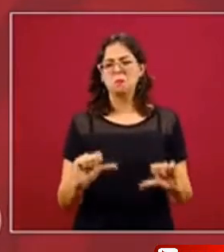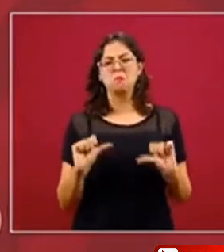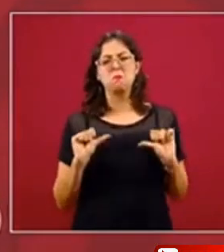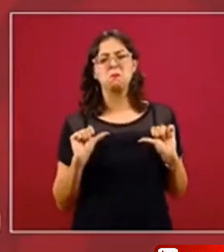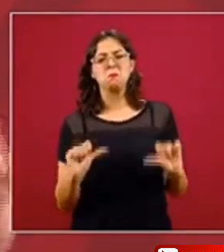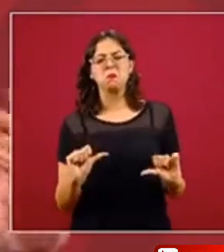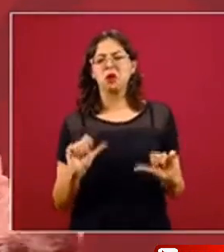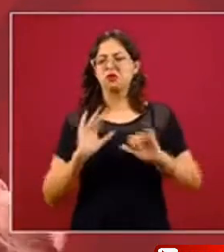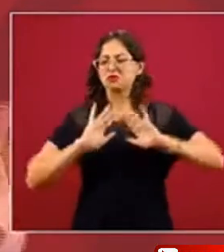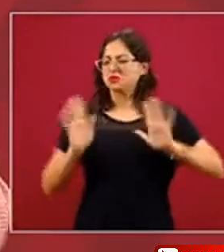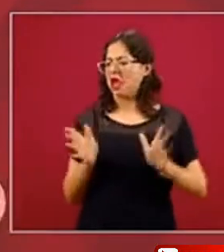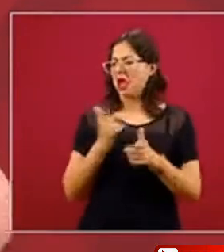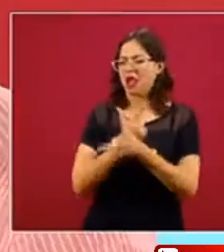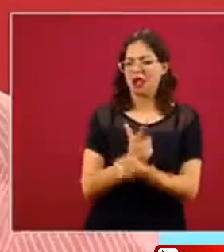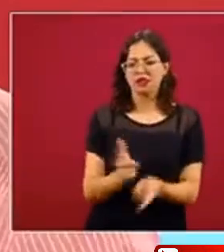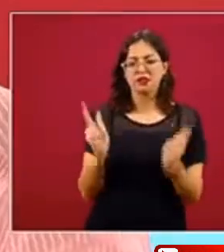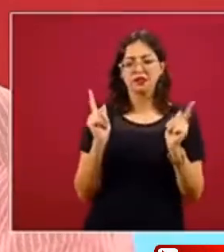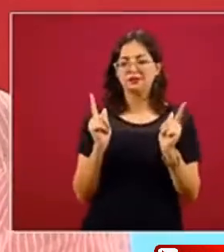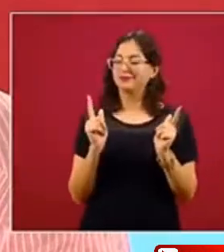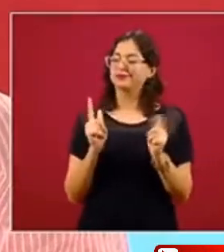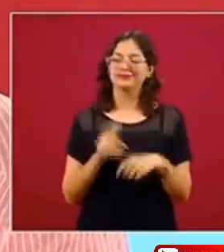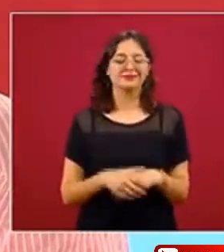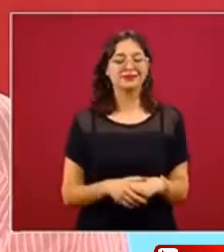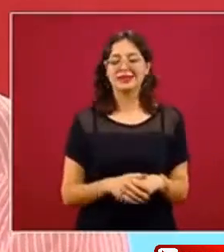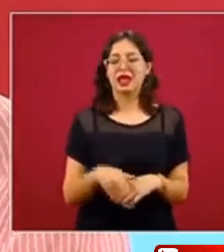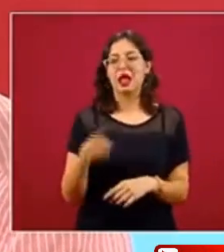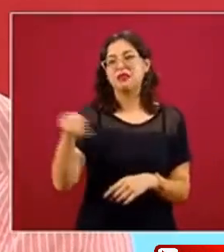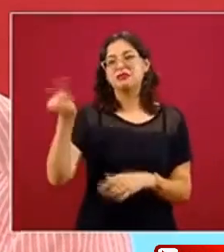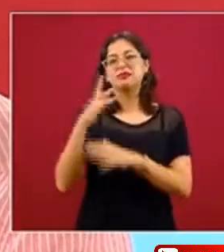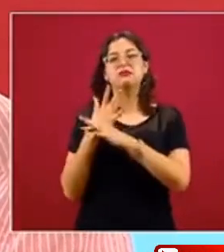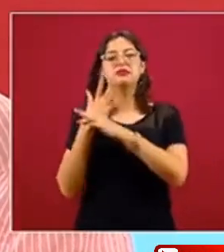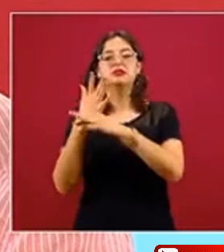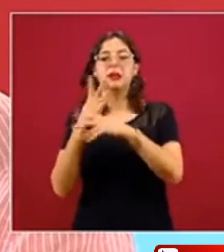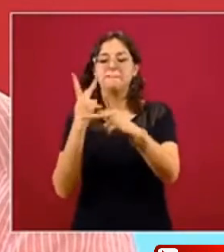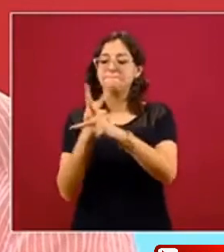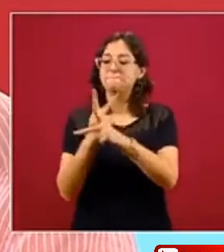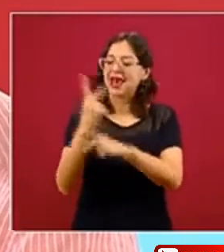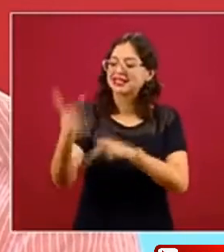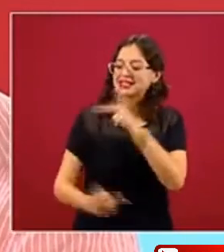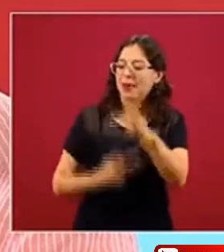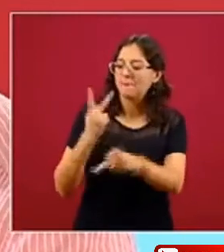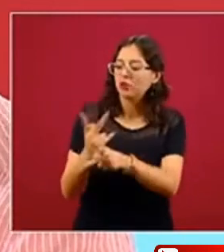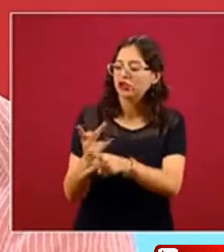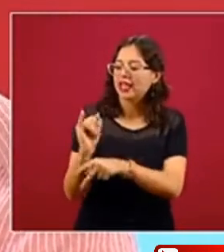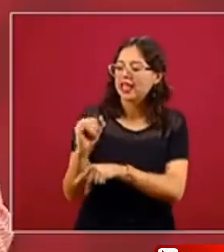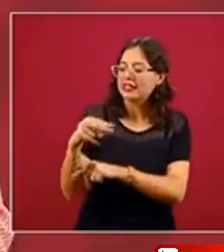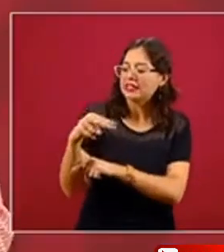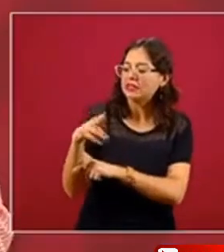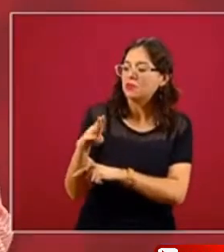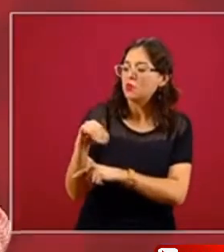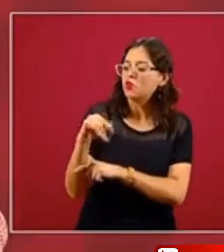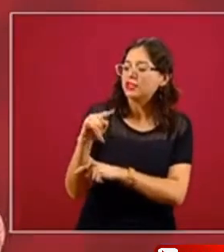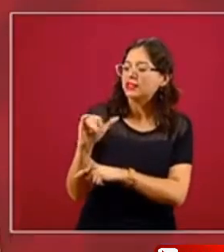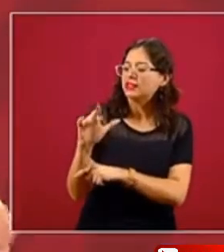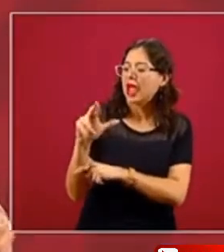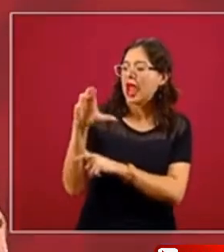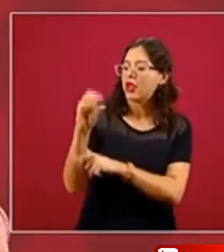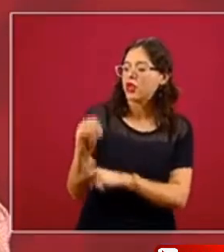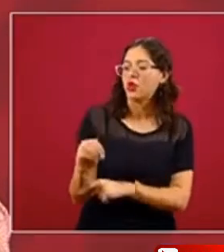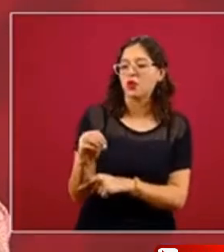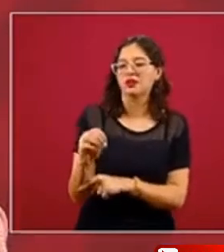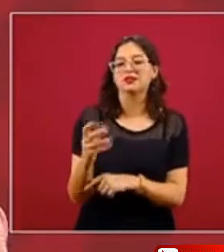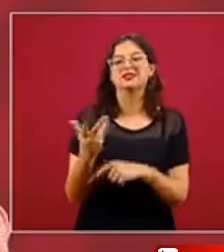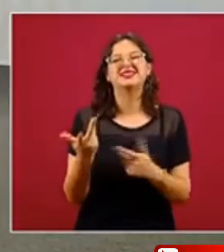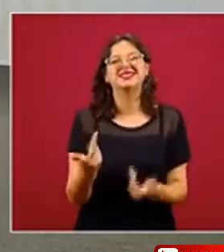pasaporte inmunitario es la que algunas personas o algunas organizaciones en el mundo han pensado que se podría usar